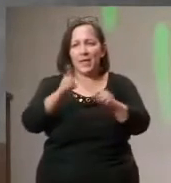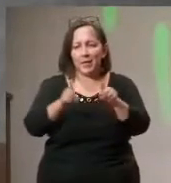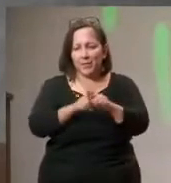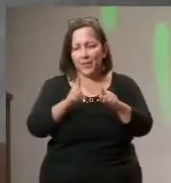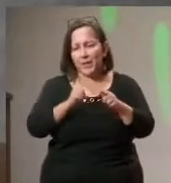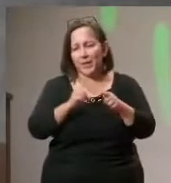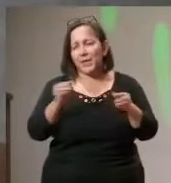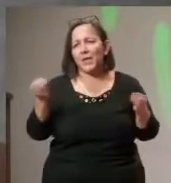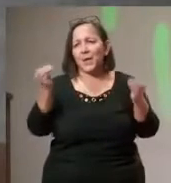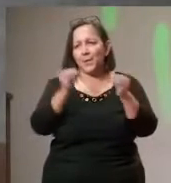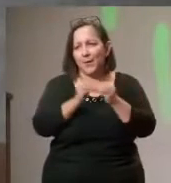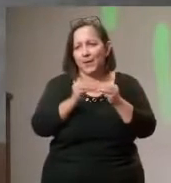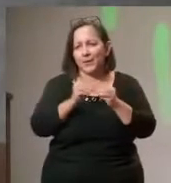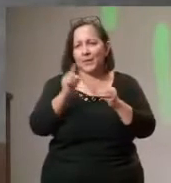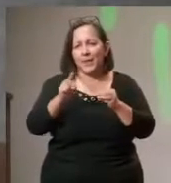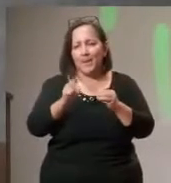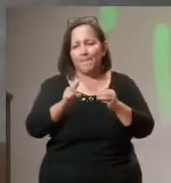planta